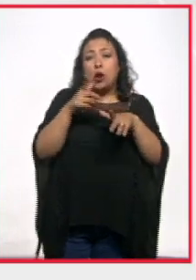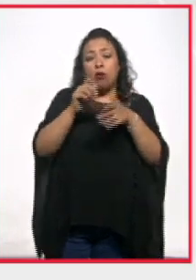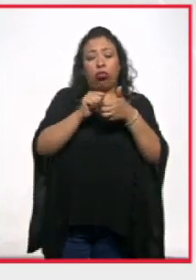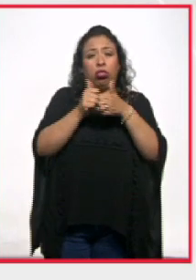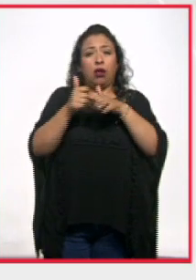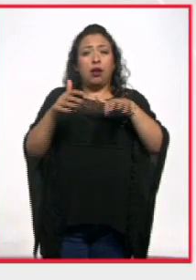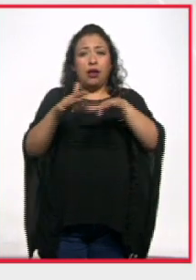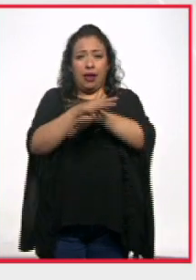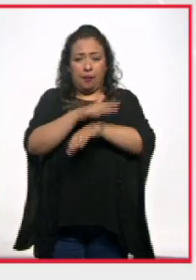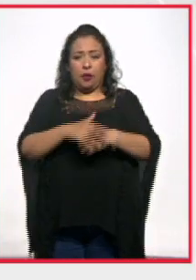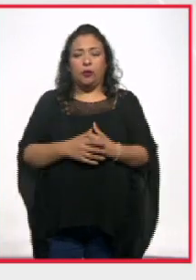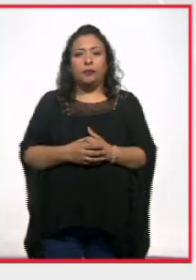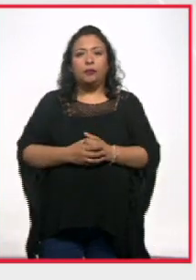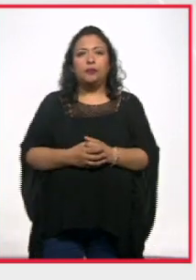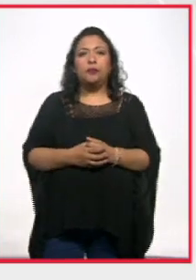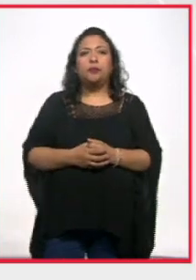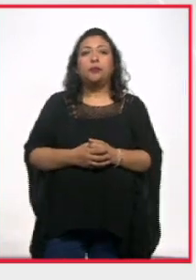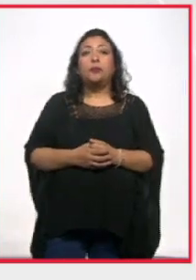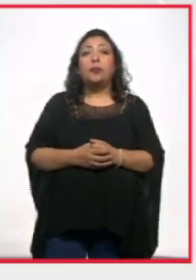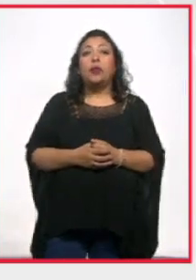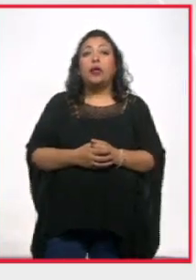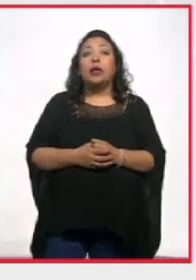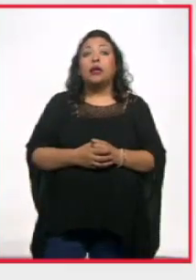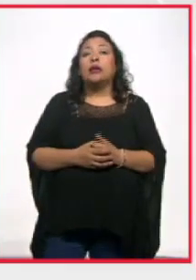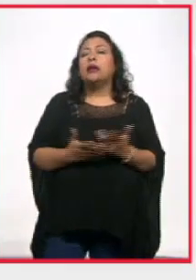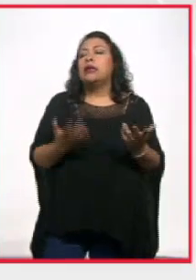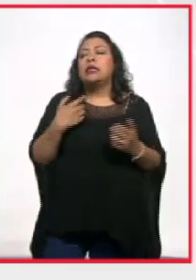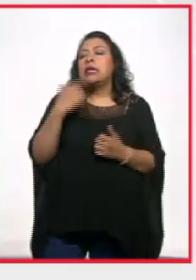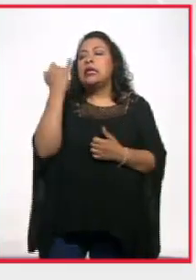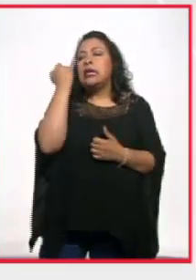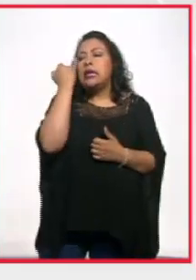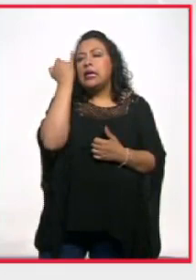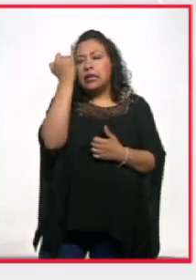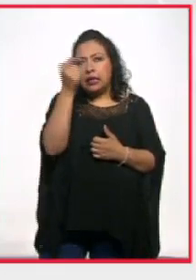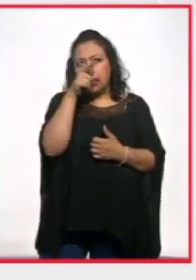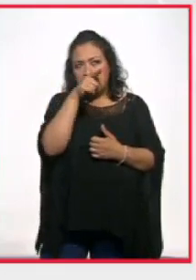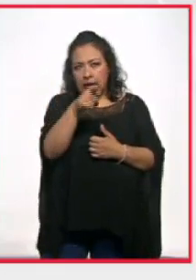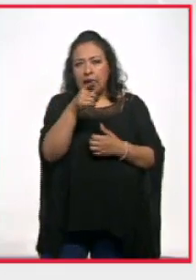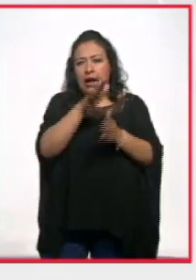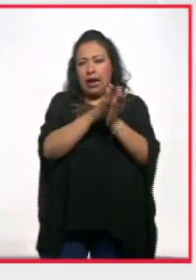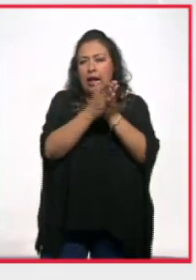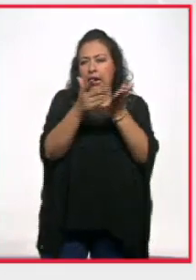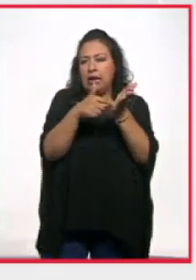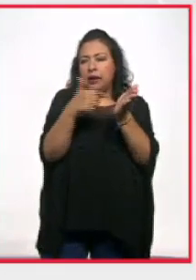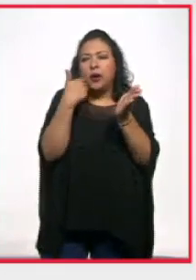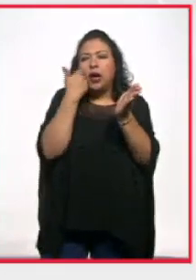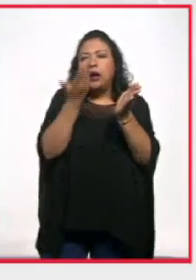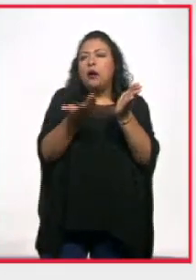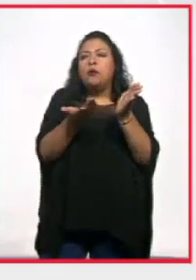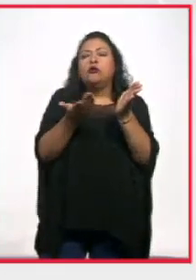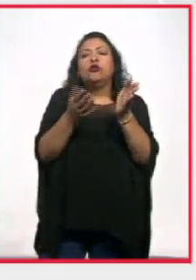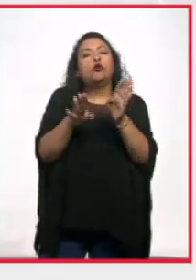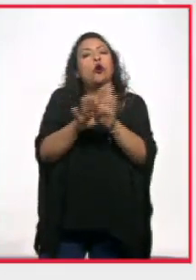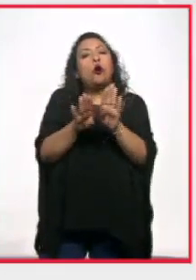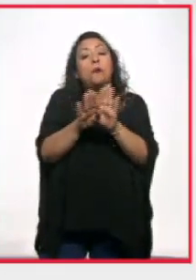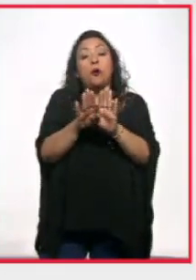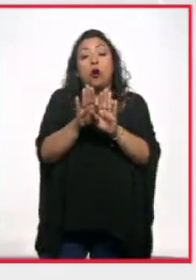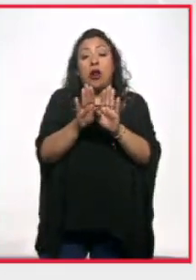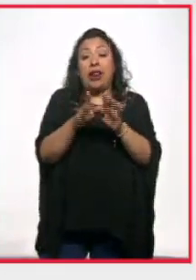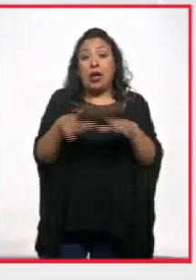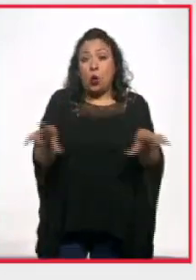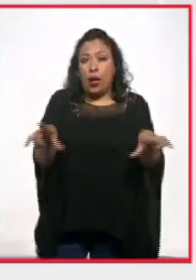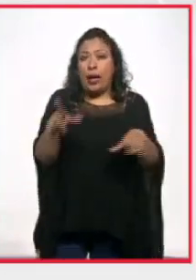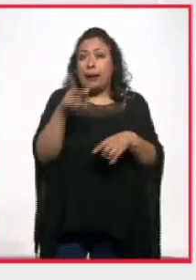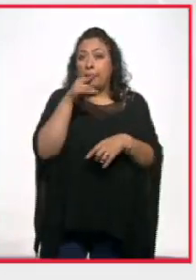evolución. Un poco la idea de este libro es decir que el lenguaje,